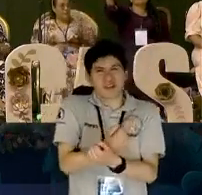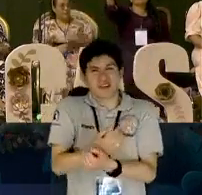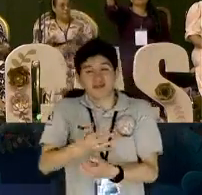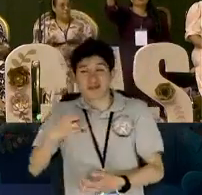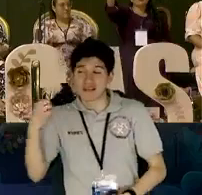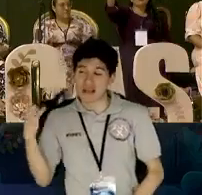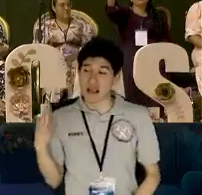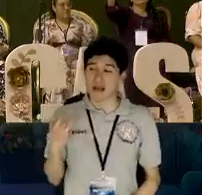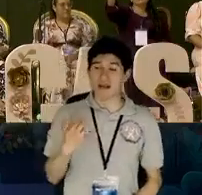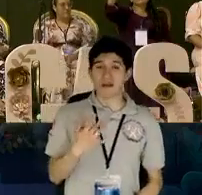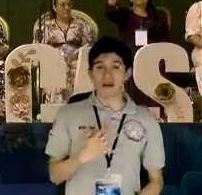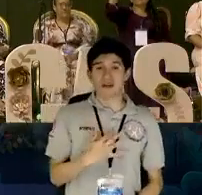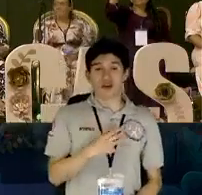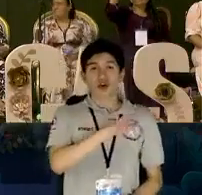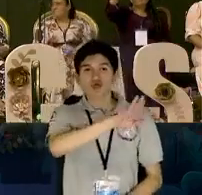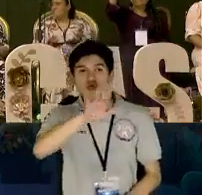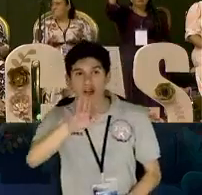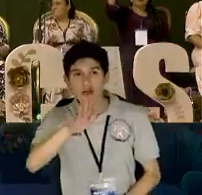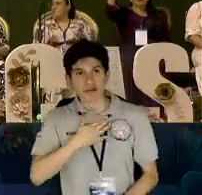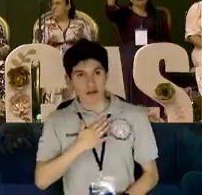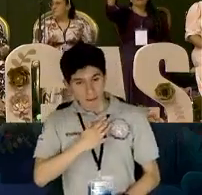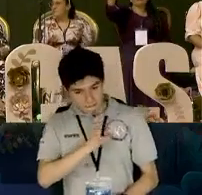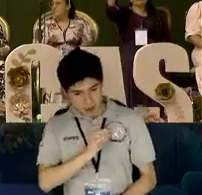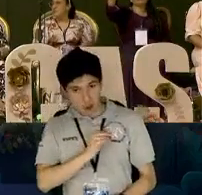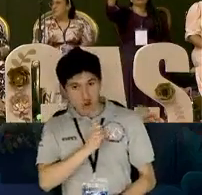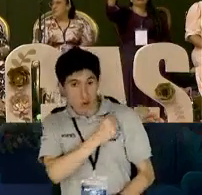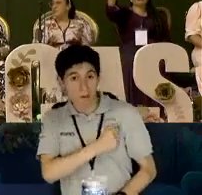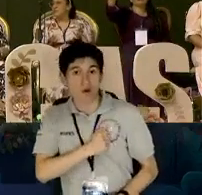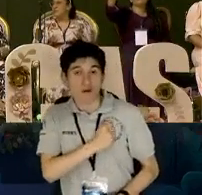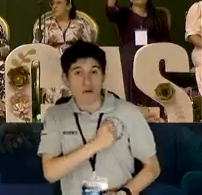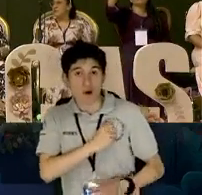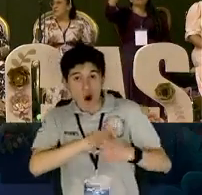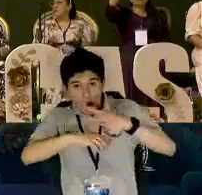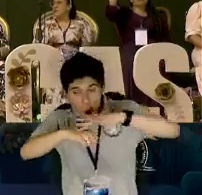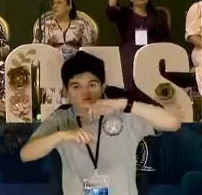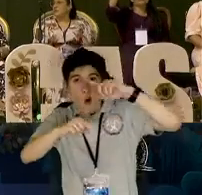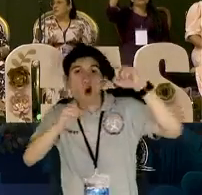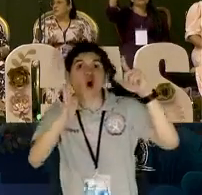misericordia, completad mi gozo sintiendo lo mismo,